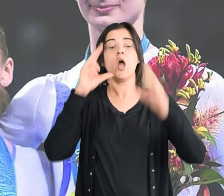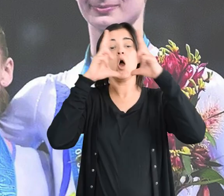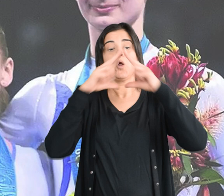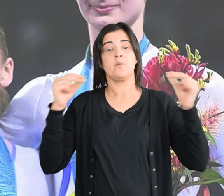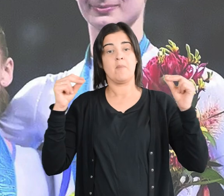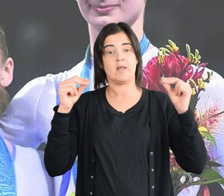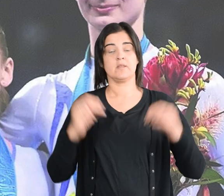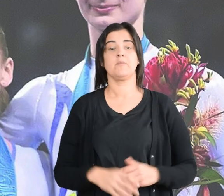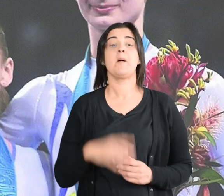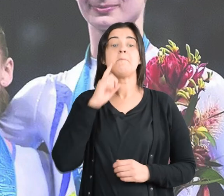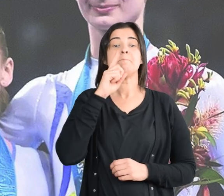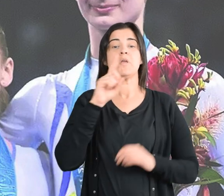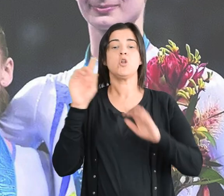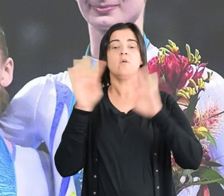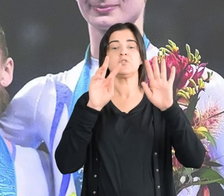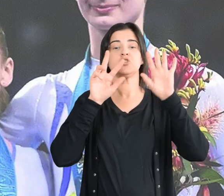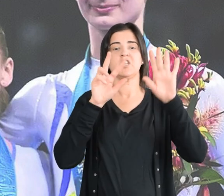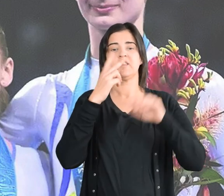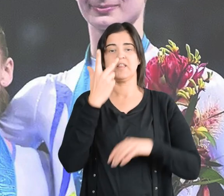Rumanía 1983